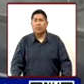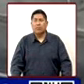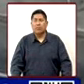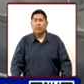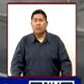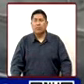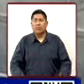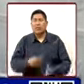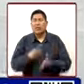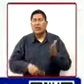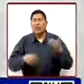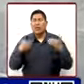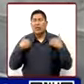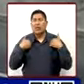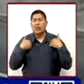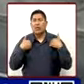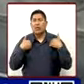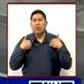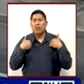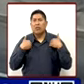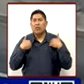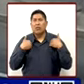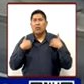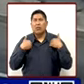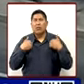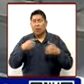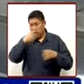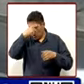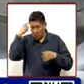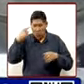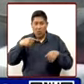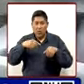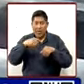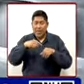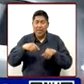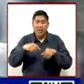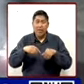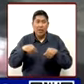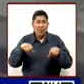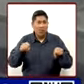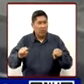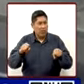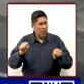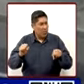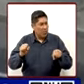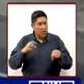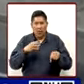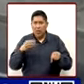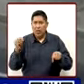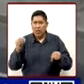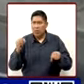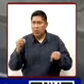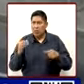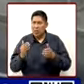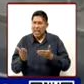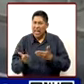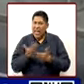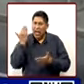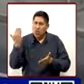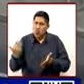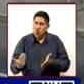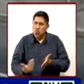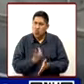¿Qué características tiene tu motocicleta? Mi moto es negra, scrambled y está casi nueva, ¿no? No